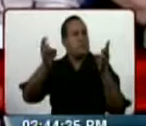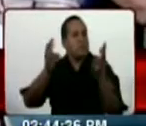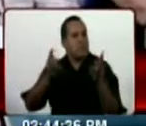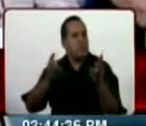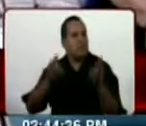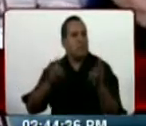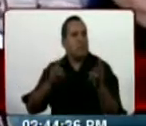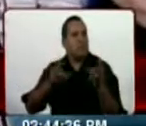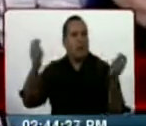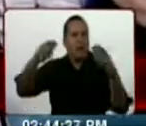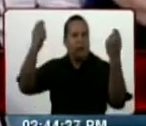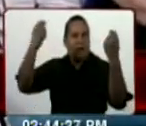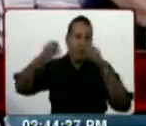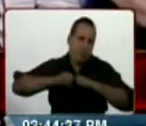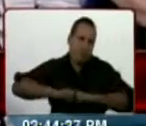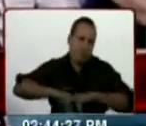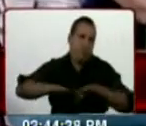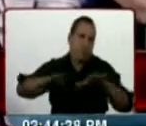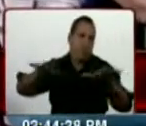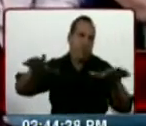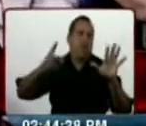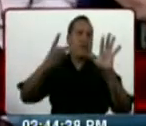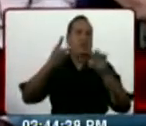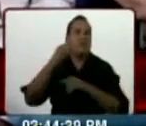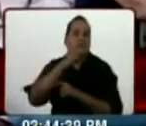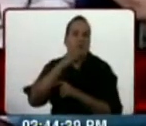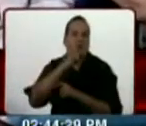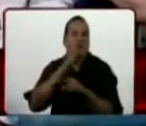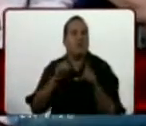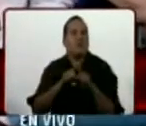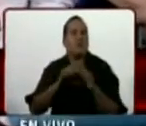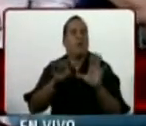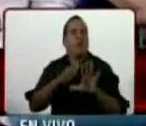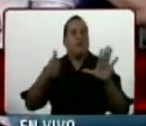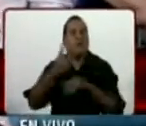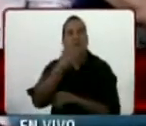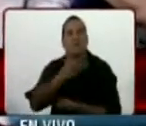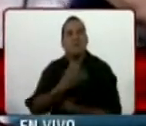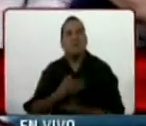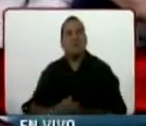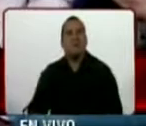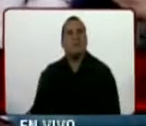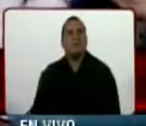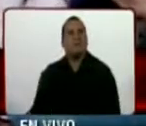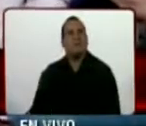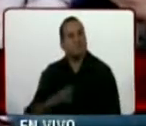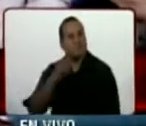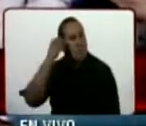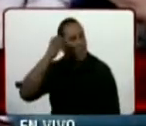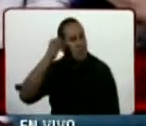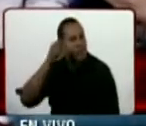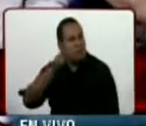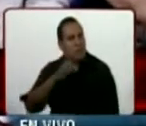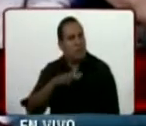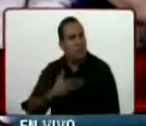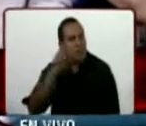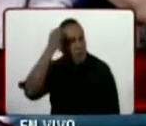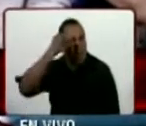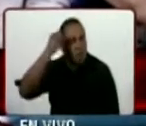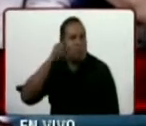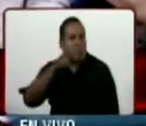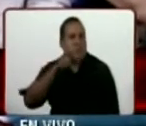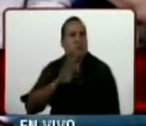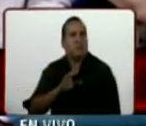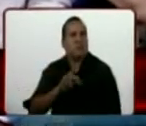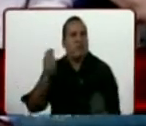varias campañas, impregnó la campaña del 7 de octubre, así como la del 16 de diciembre. ¿Tendría pensado o podría pensarse en la